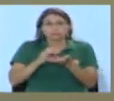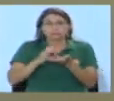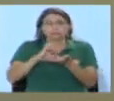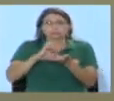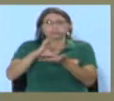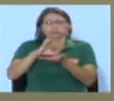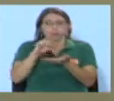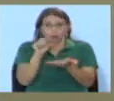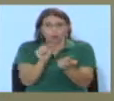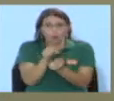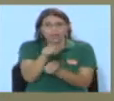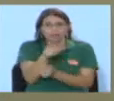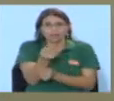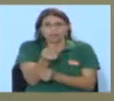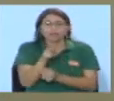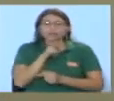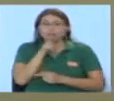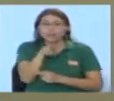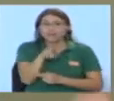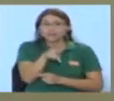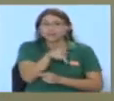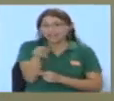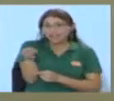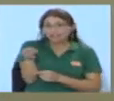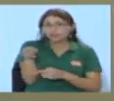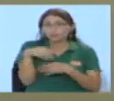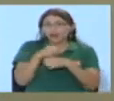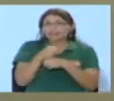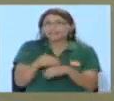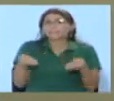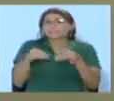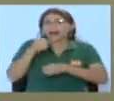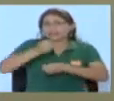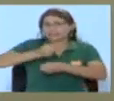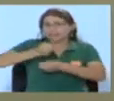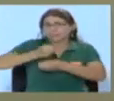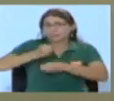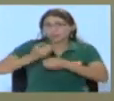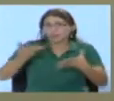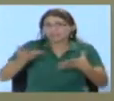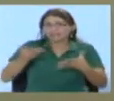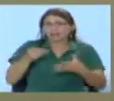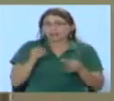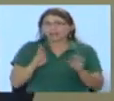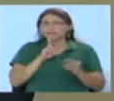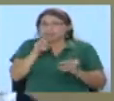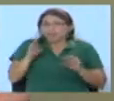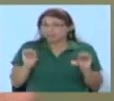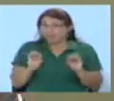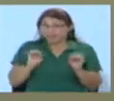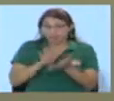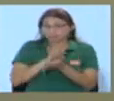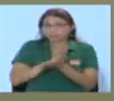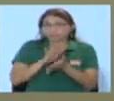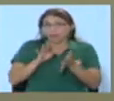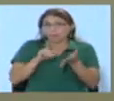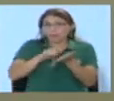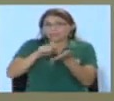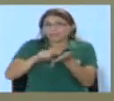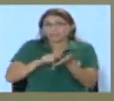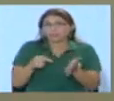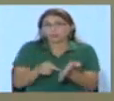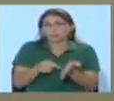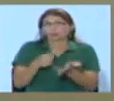realidad hagan, vayan a hacer mayores inversiones. Uh-huh. Eso ni siquiera está nada por escrito. Eso es algo que ellos han